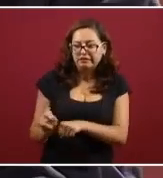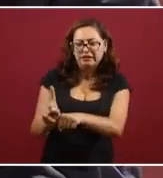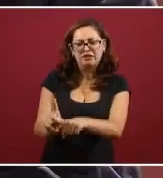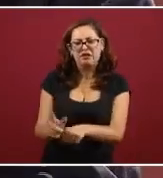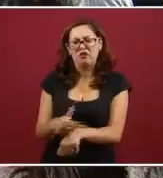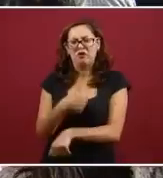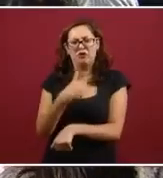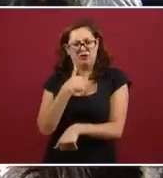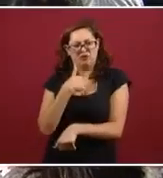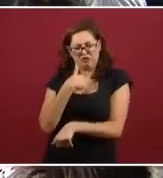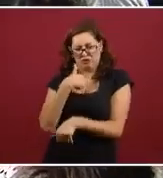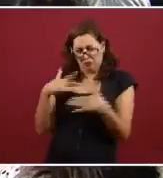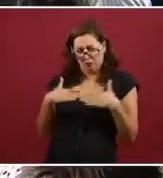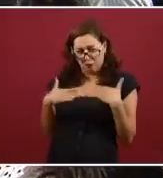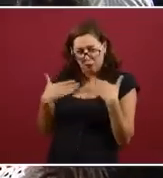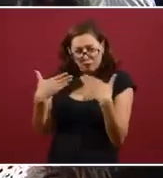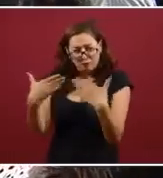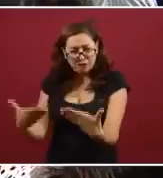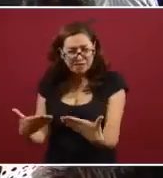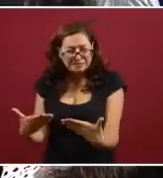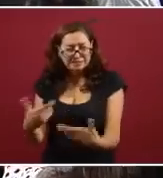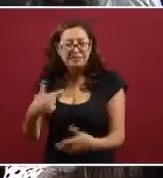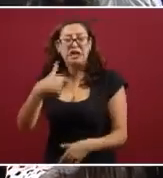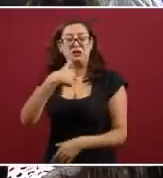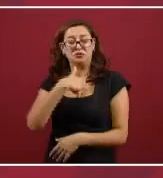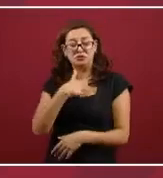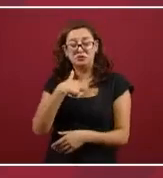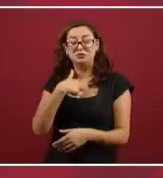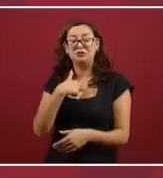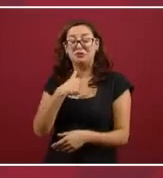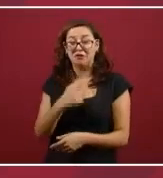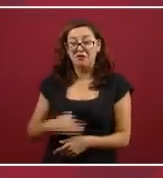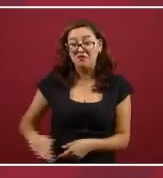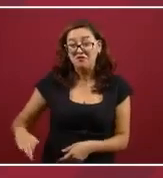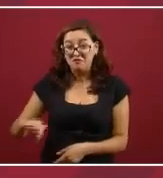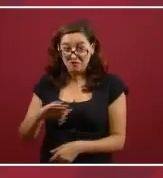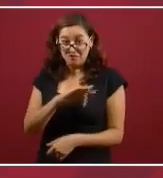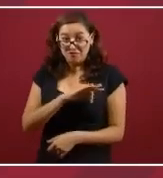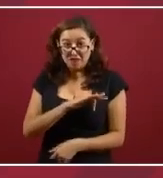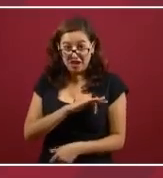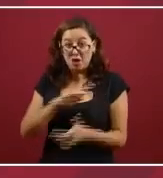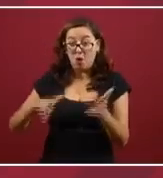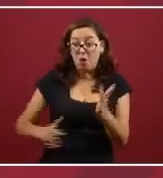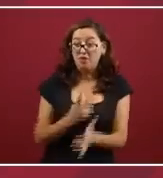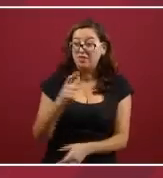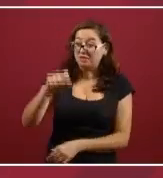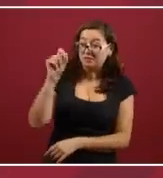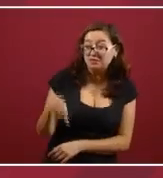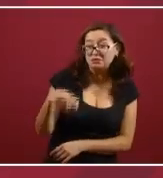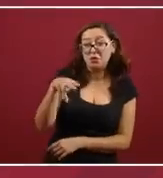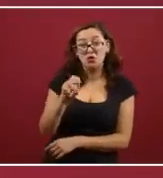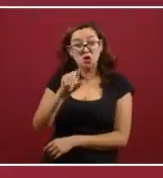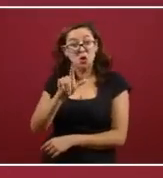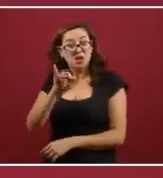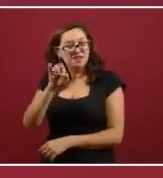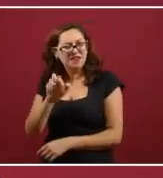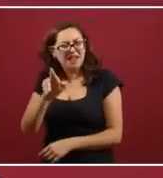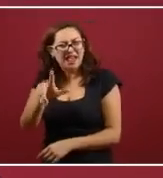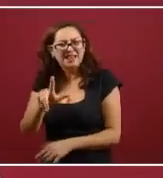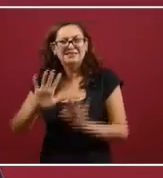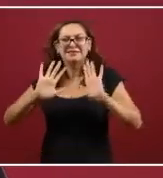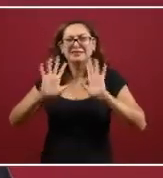a estar apostando a estas alturas, después del desastre de la política neoliberal, voy a